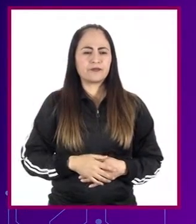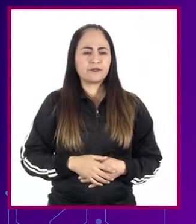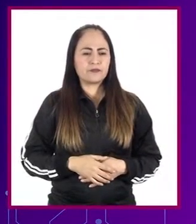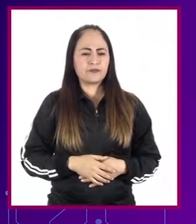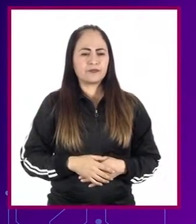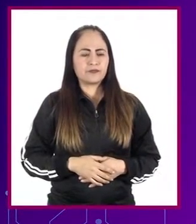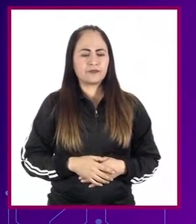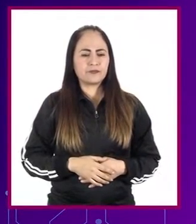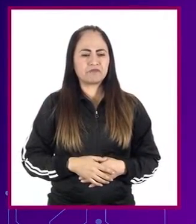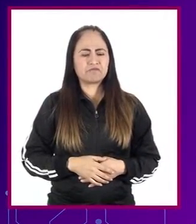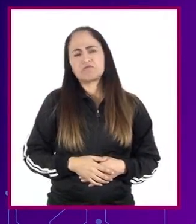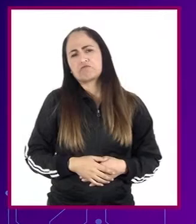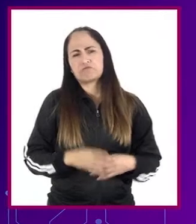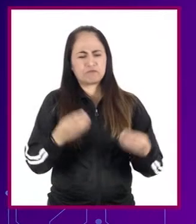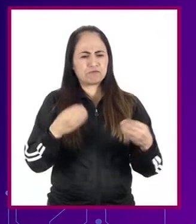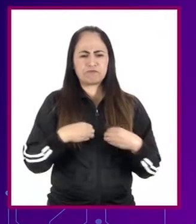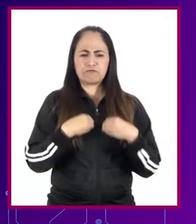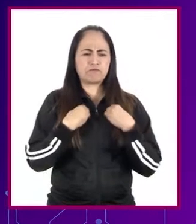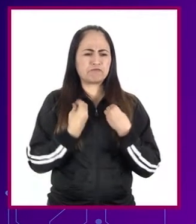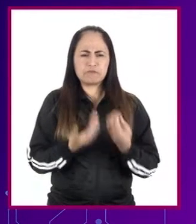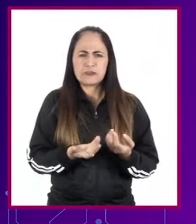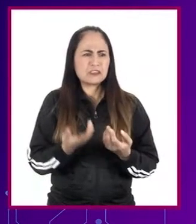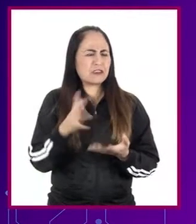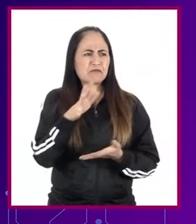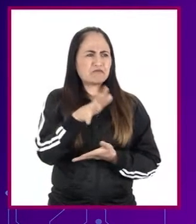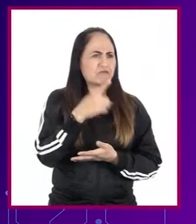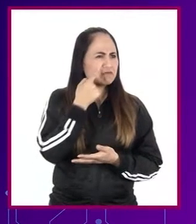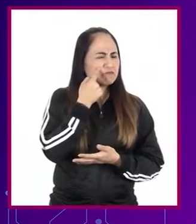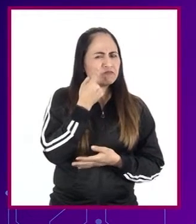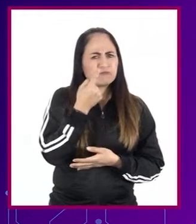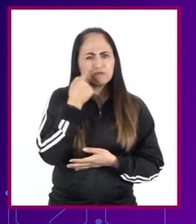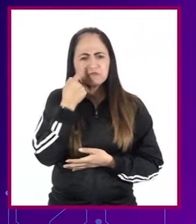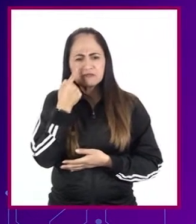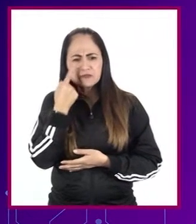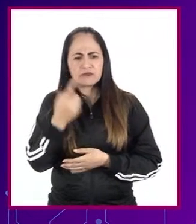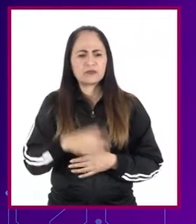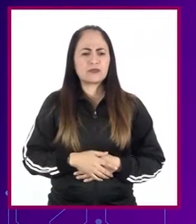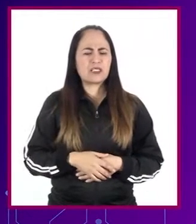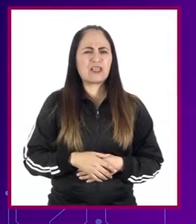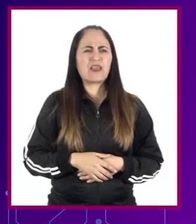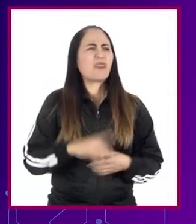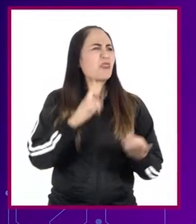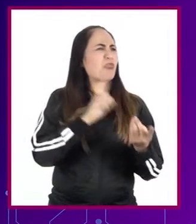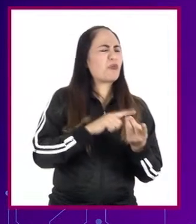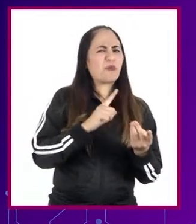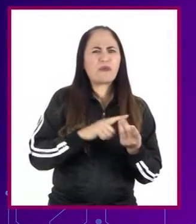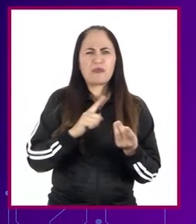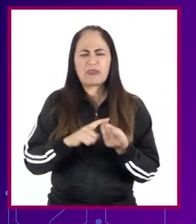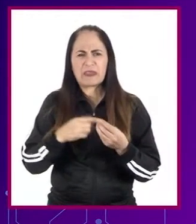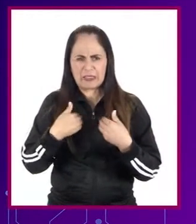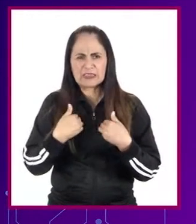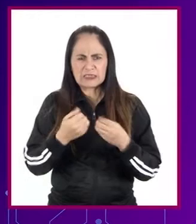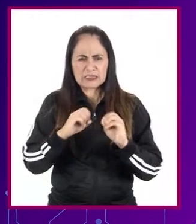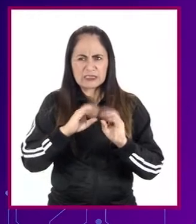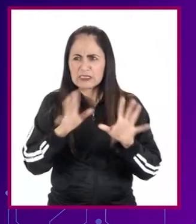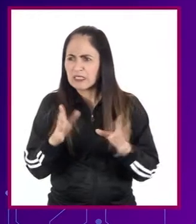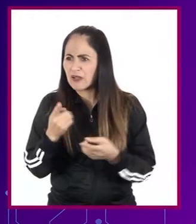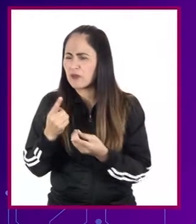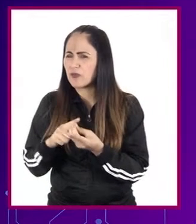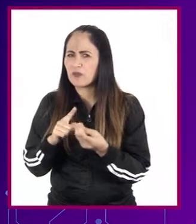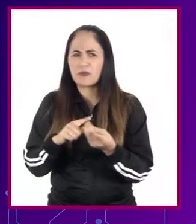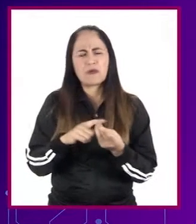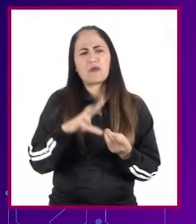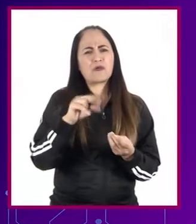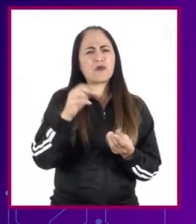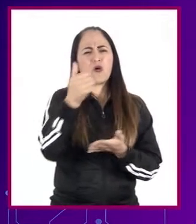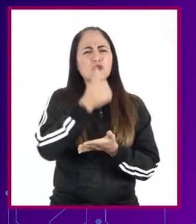sonidos relativamente continuos que, en general, no tienen una fuente clara y visualizable, como los de ciudad